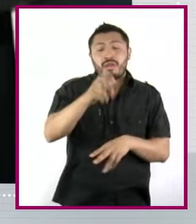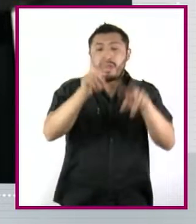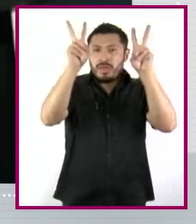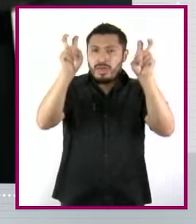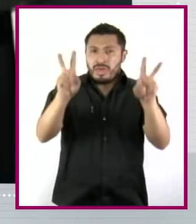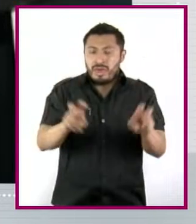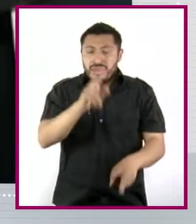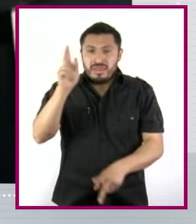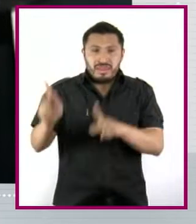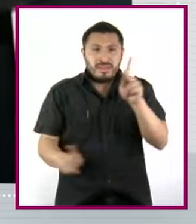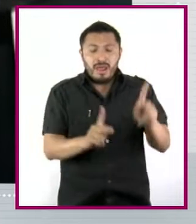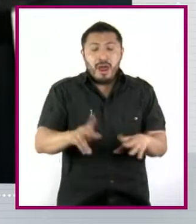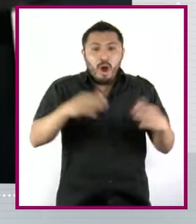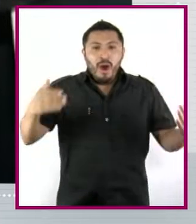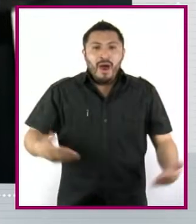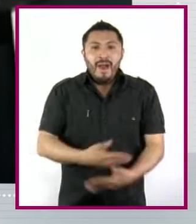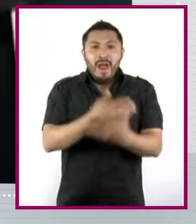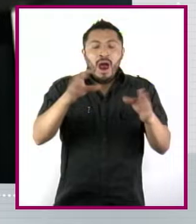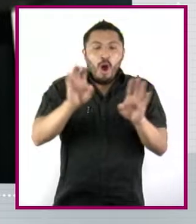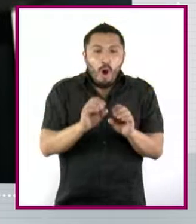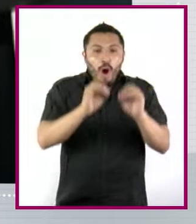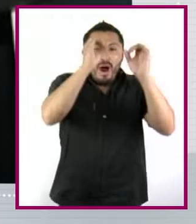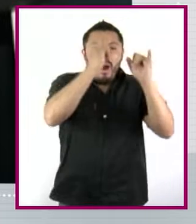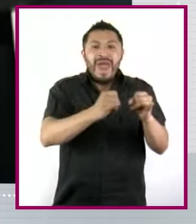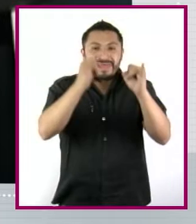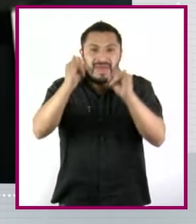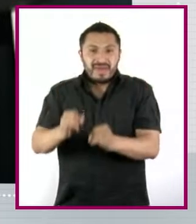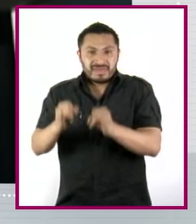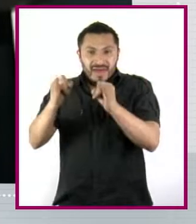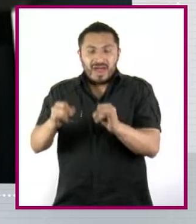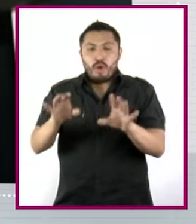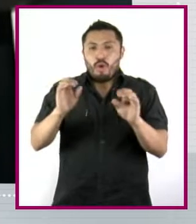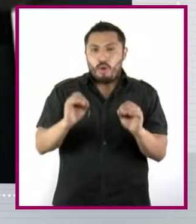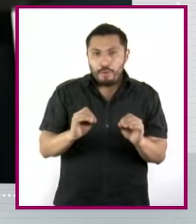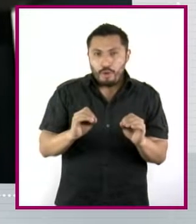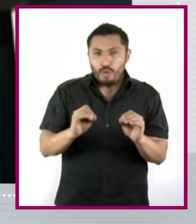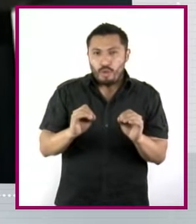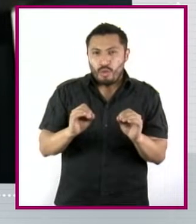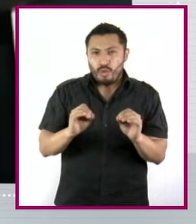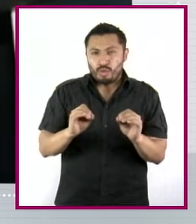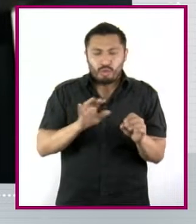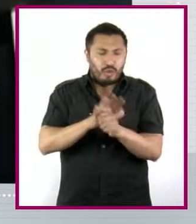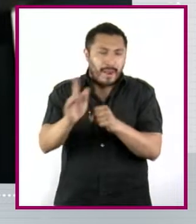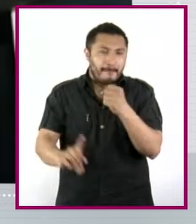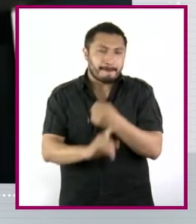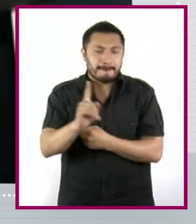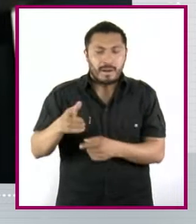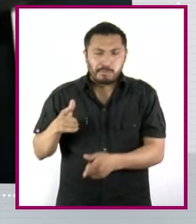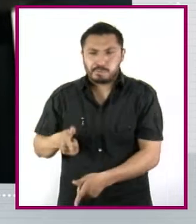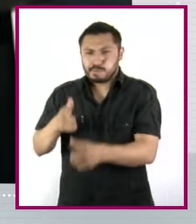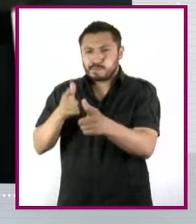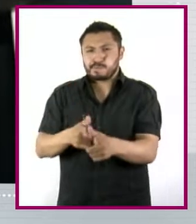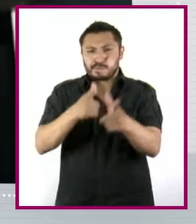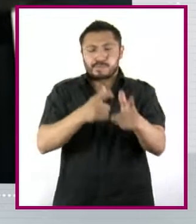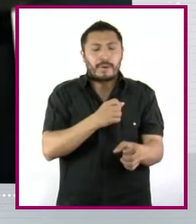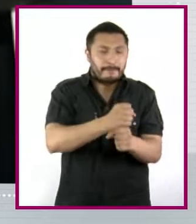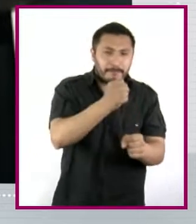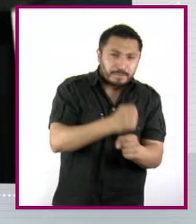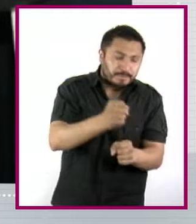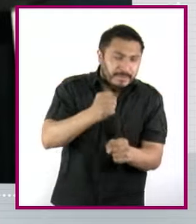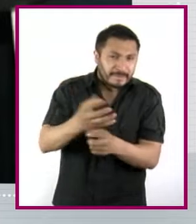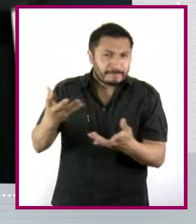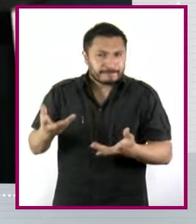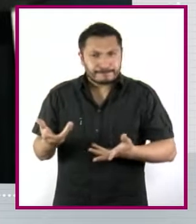los pueblos originarios, su identidad y lo que los conflictos armados, lo que la violencia, lo